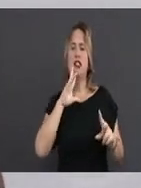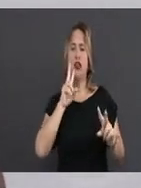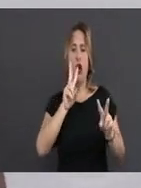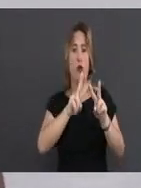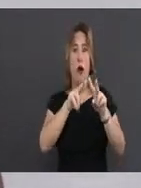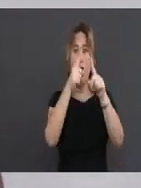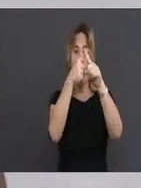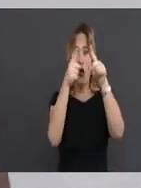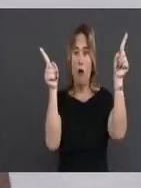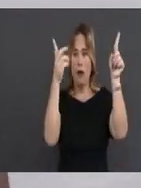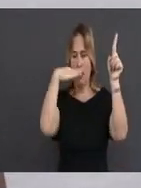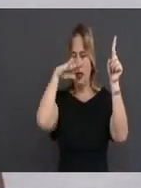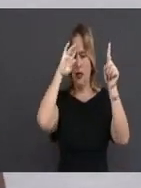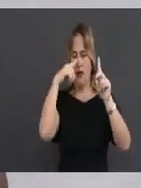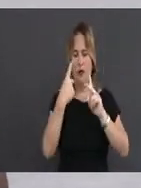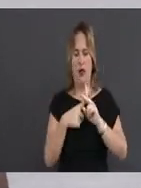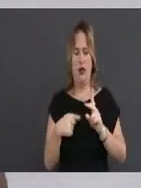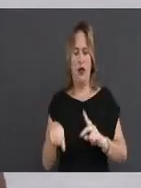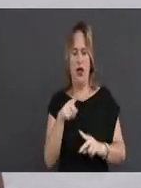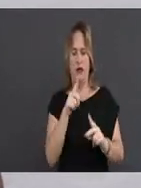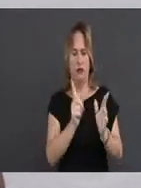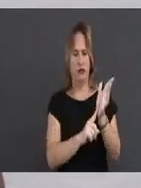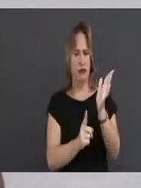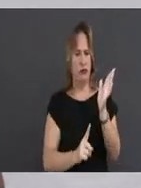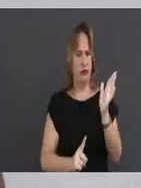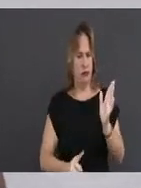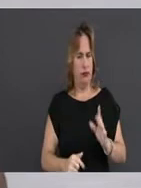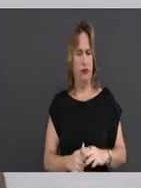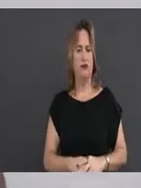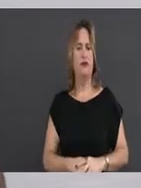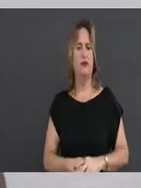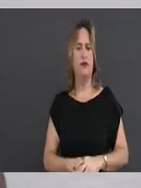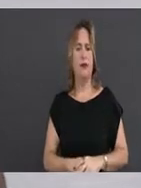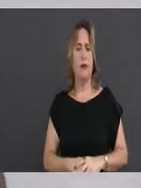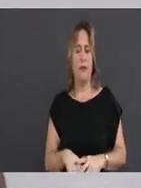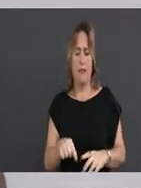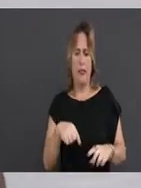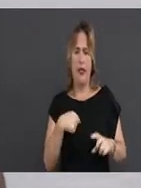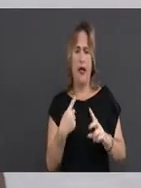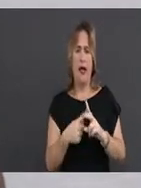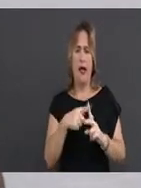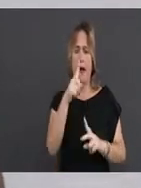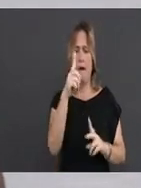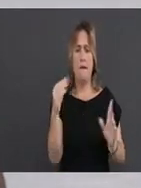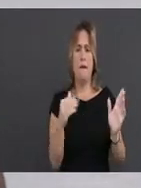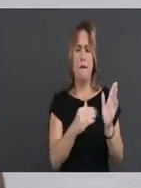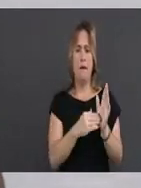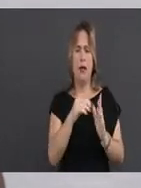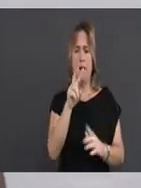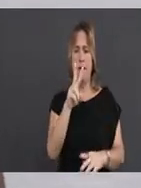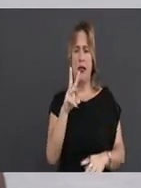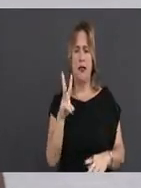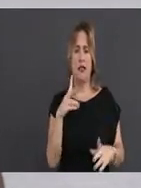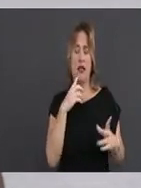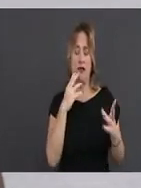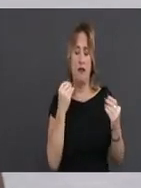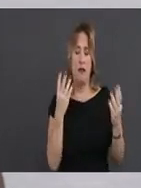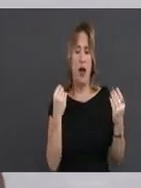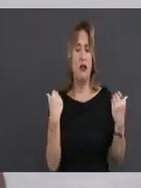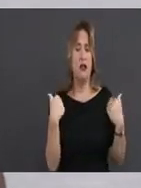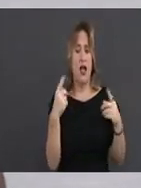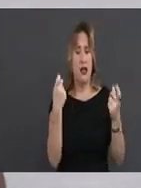país, y la disponibilidad de la generación térmica en estos momentos es de 1023. Todavía es